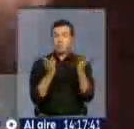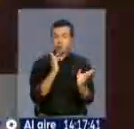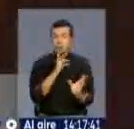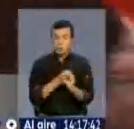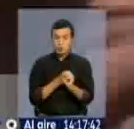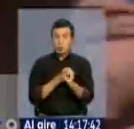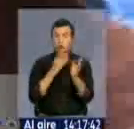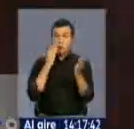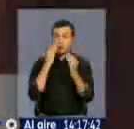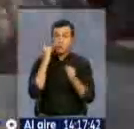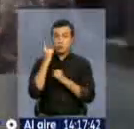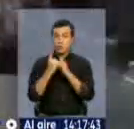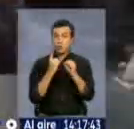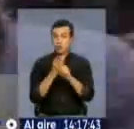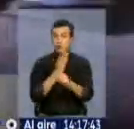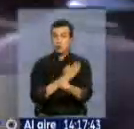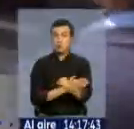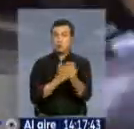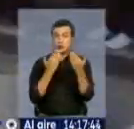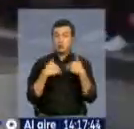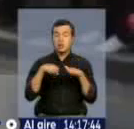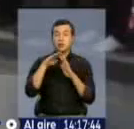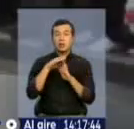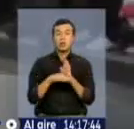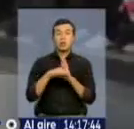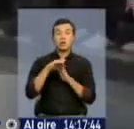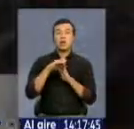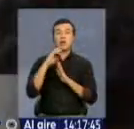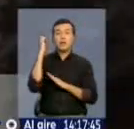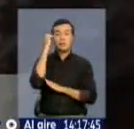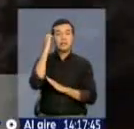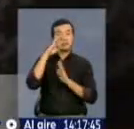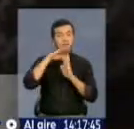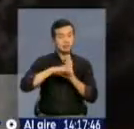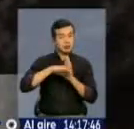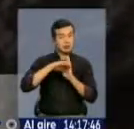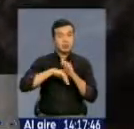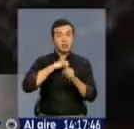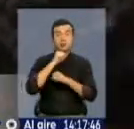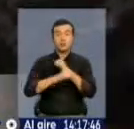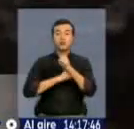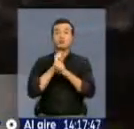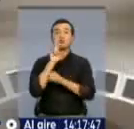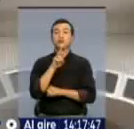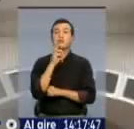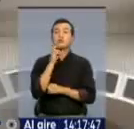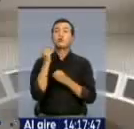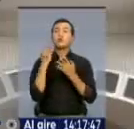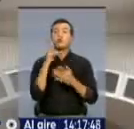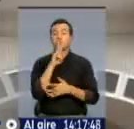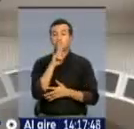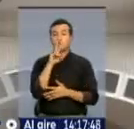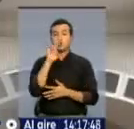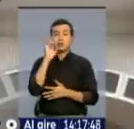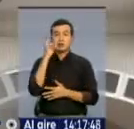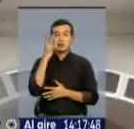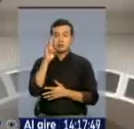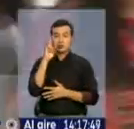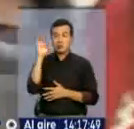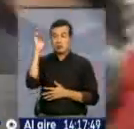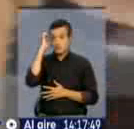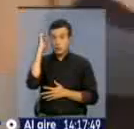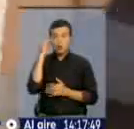en comparación del año pasado existió una reducción de emergencias atendidas. En el año 2016 se dieron 217